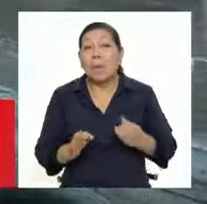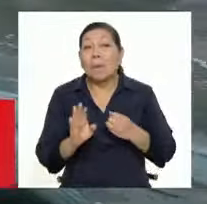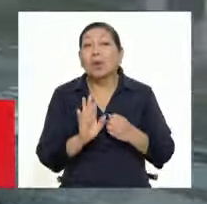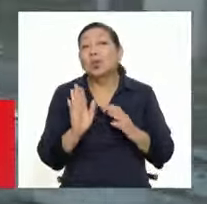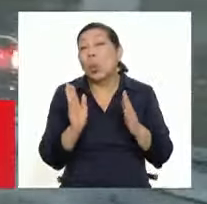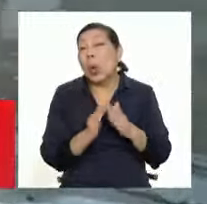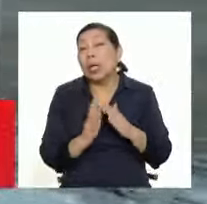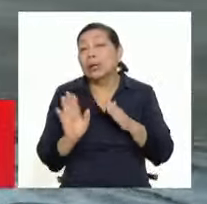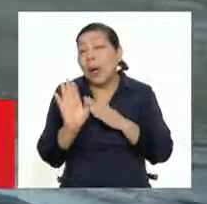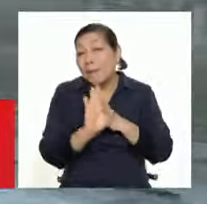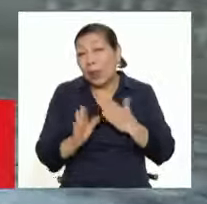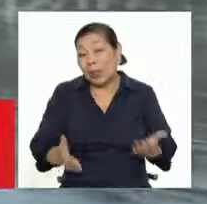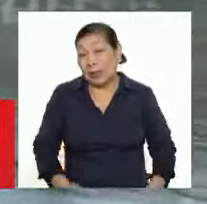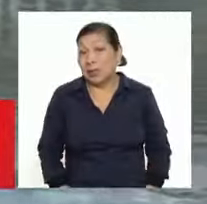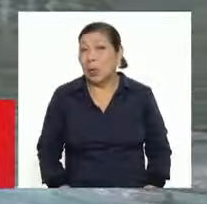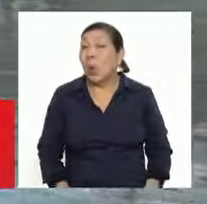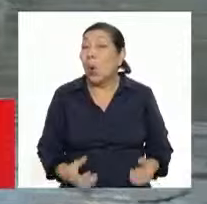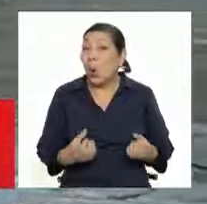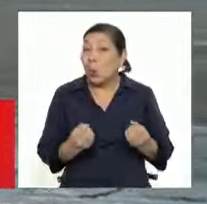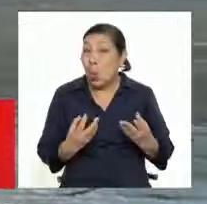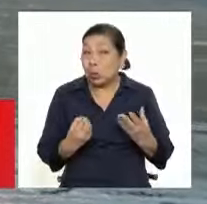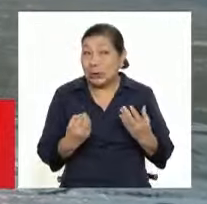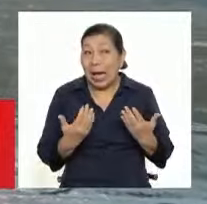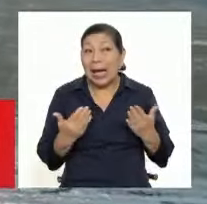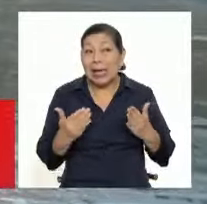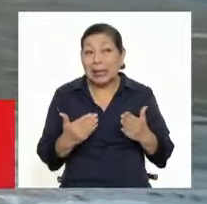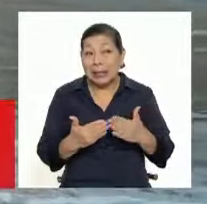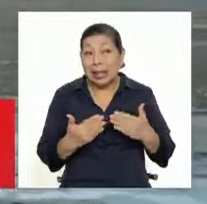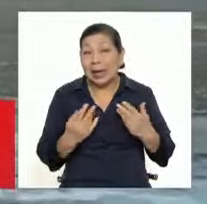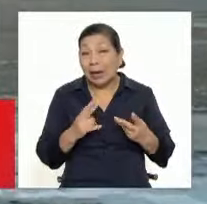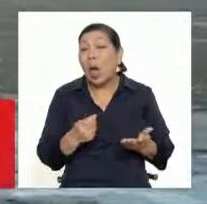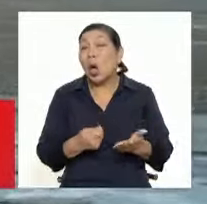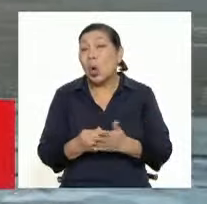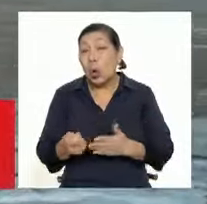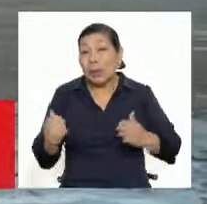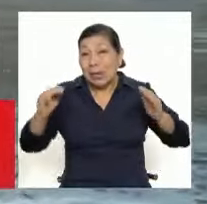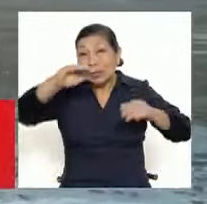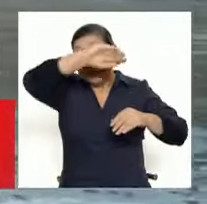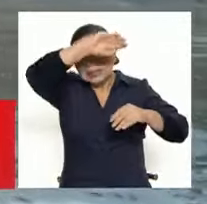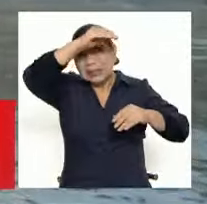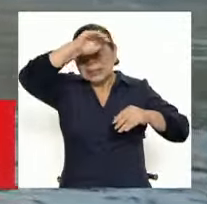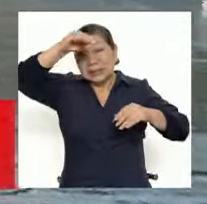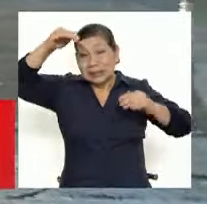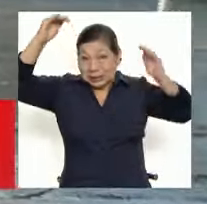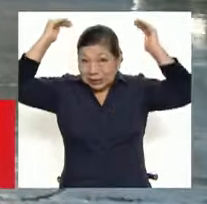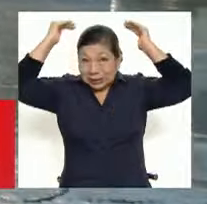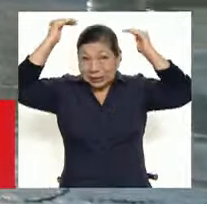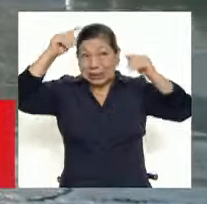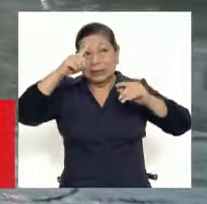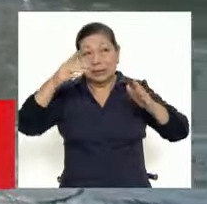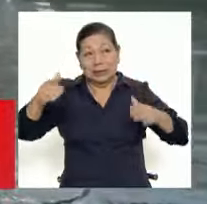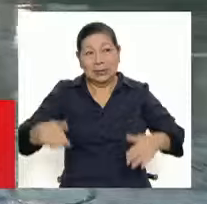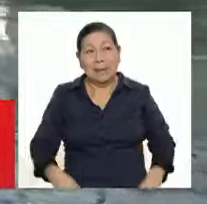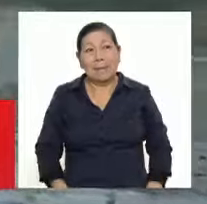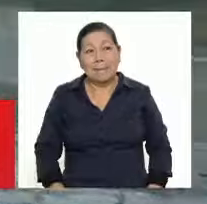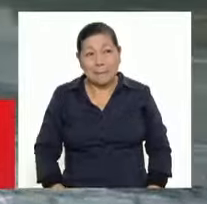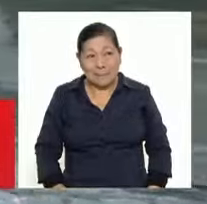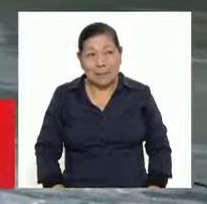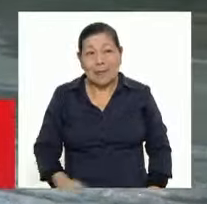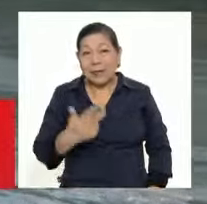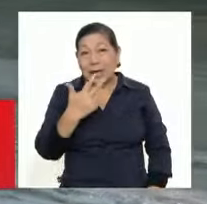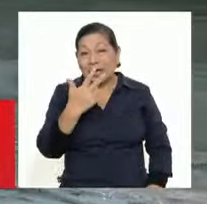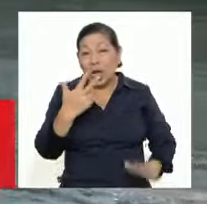sus viviendas. Y hay que comentar que muchos estamos viendo también, incluso tienen que comprar calaminas que cuestan cada uno, la unidad nada más,